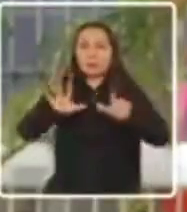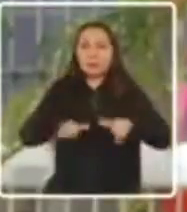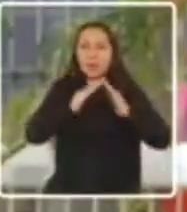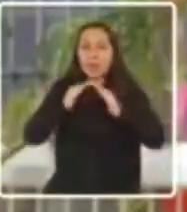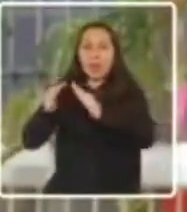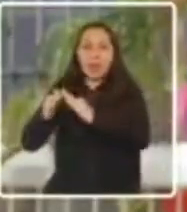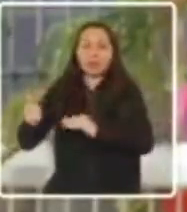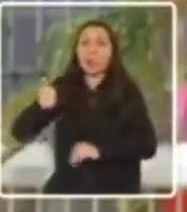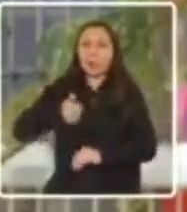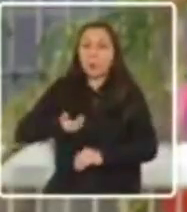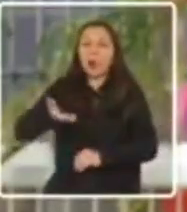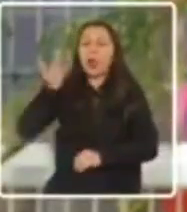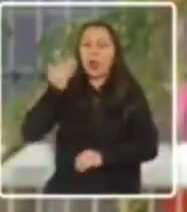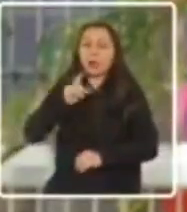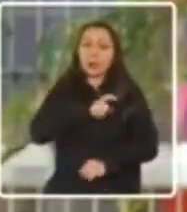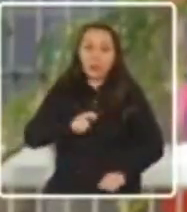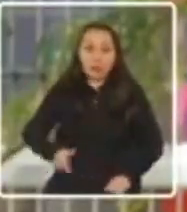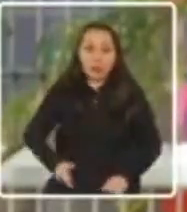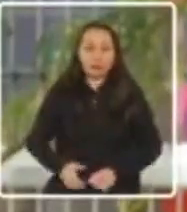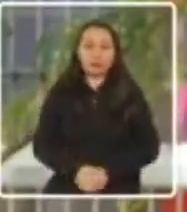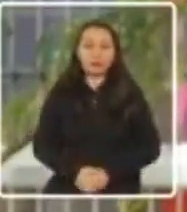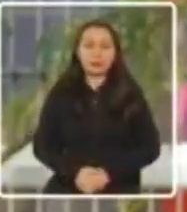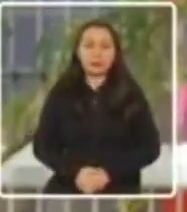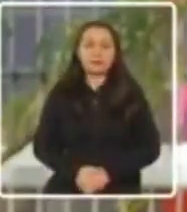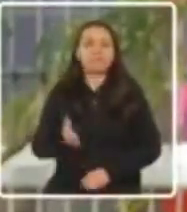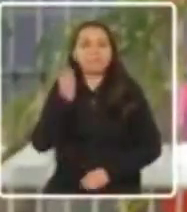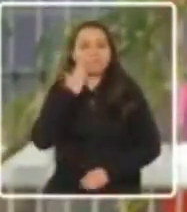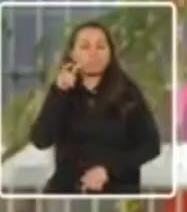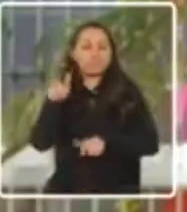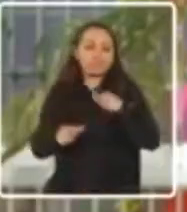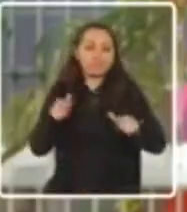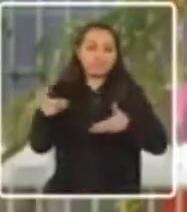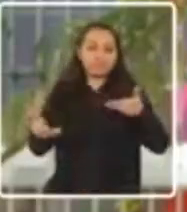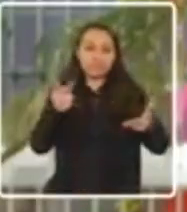7.000 viviendas que nos comprometimos como gobierno. Estimados y estimadas,